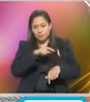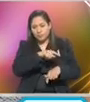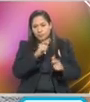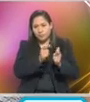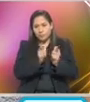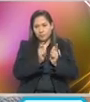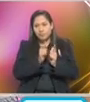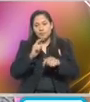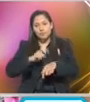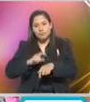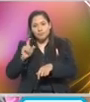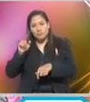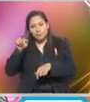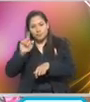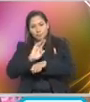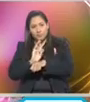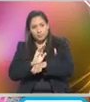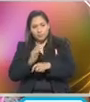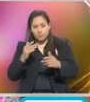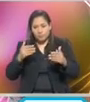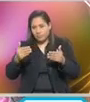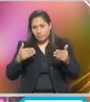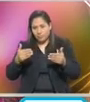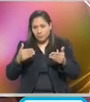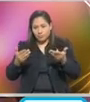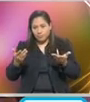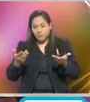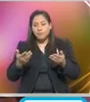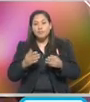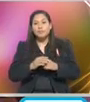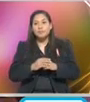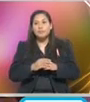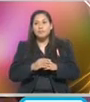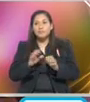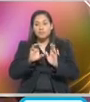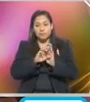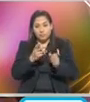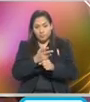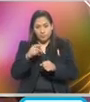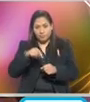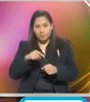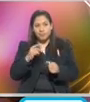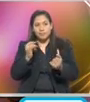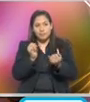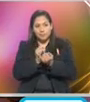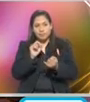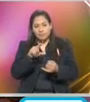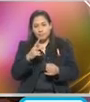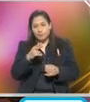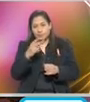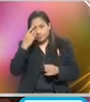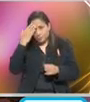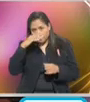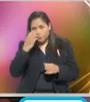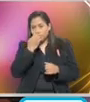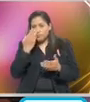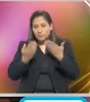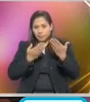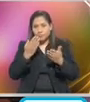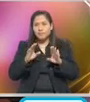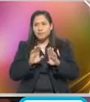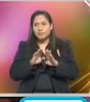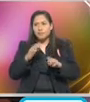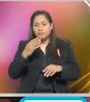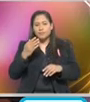y los horarios de la película y pues compaginar Claro, cada uno. y los horarios del estudio también, porque me imagino Sí, que también exactamente. estudian. Sí, sí, ¿Cómo sí. hacen con eso?